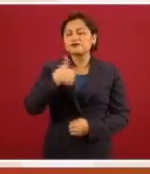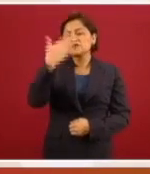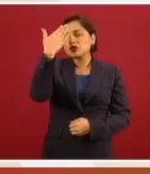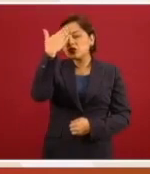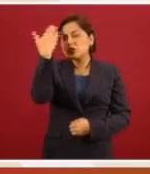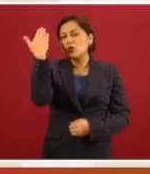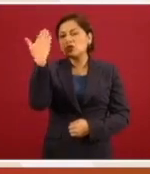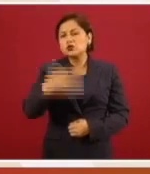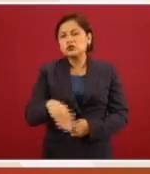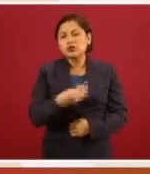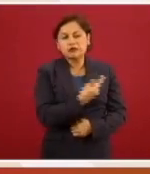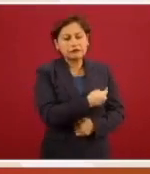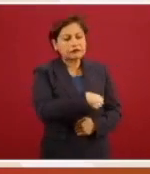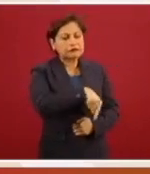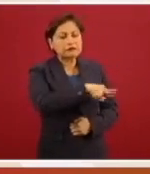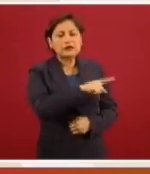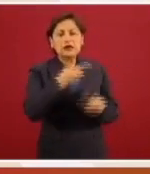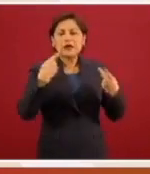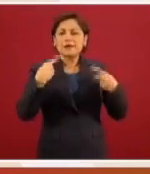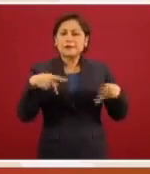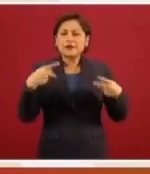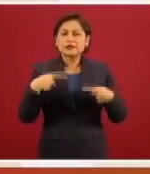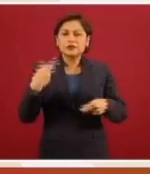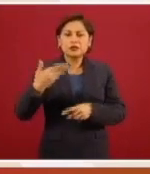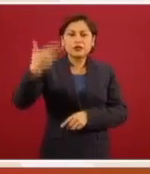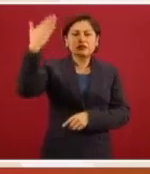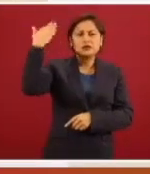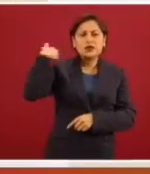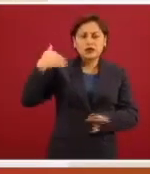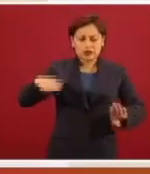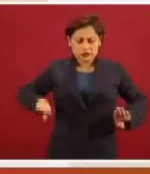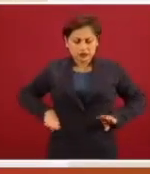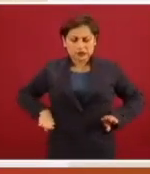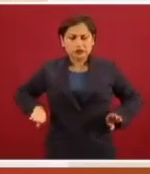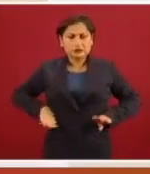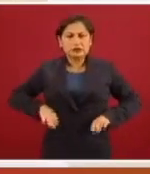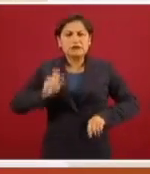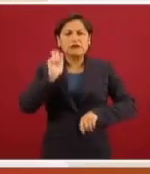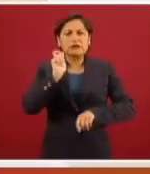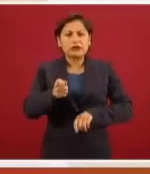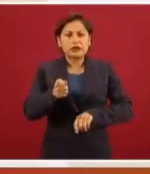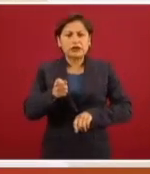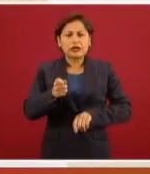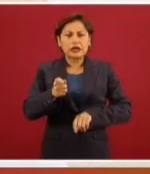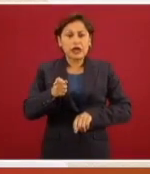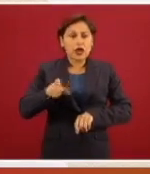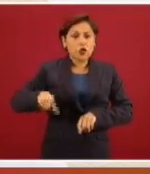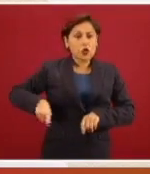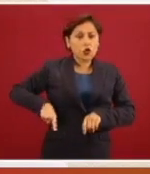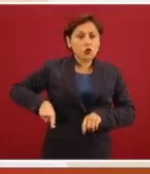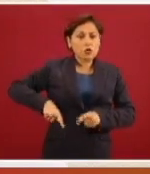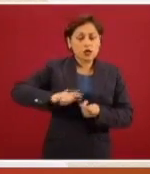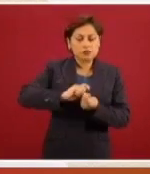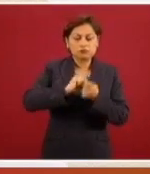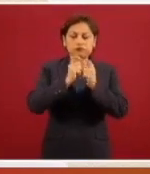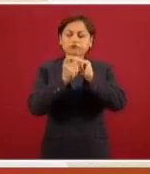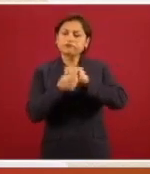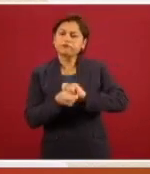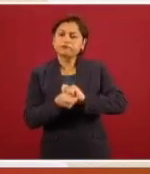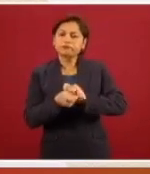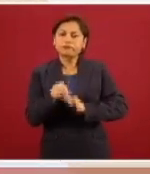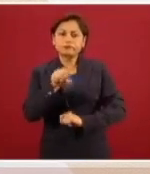aplicaron la política de privatizar ganancias y